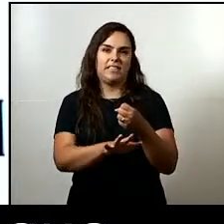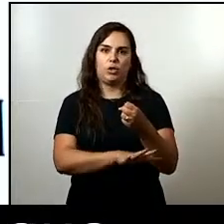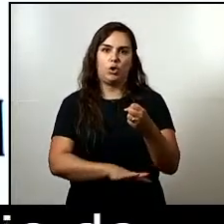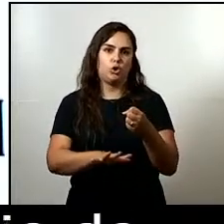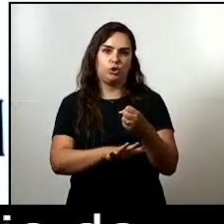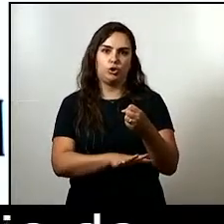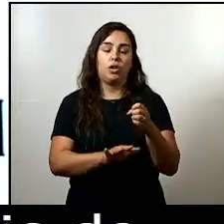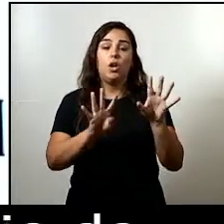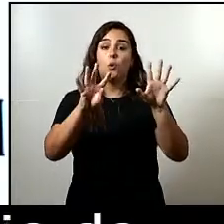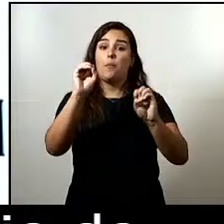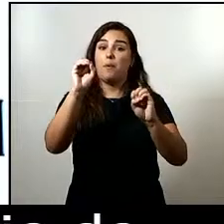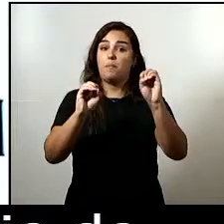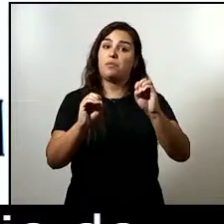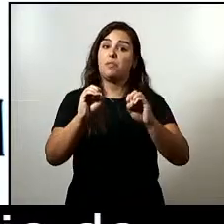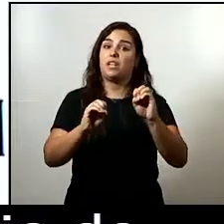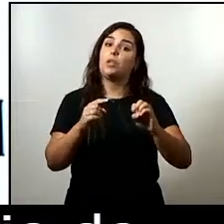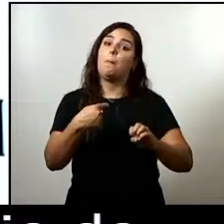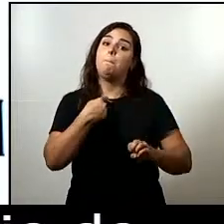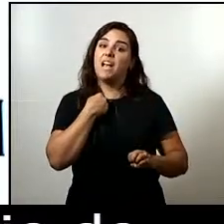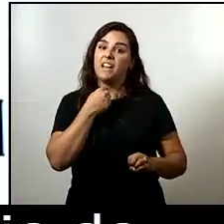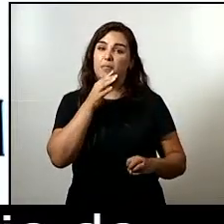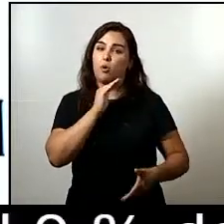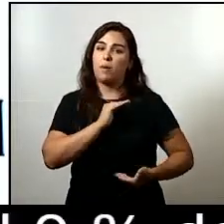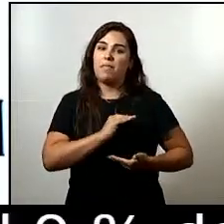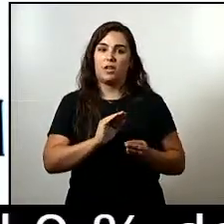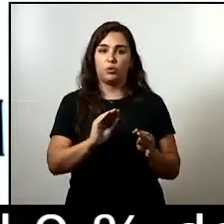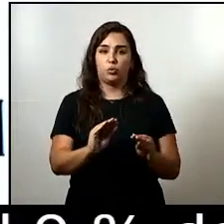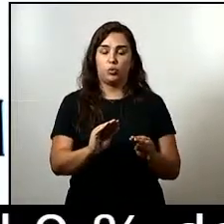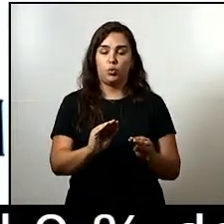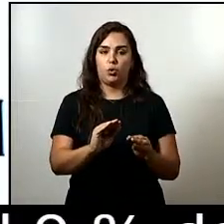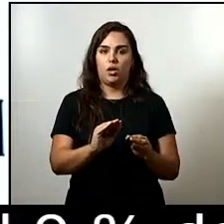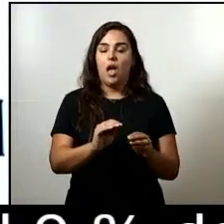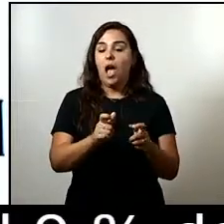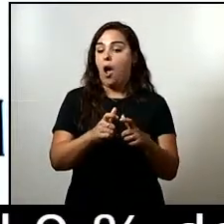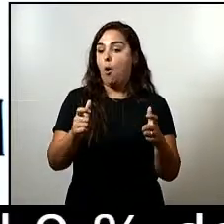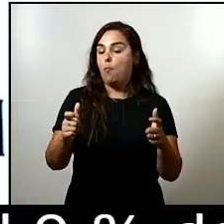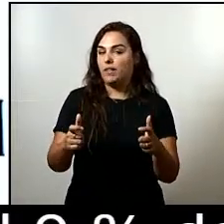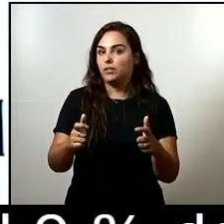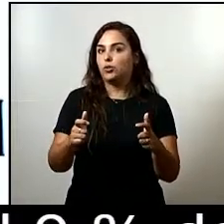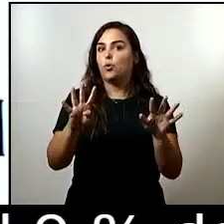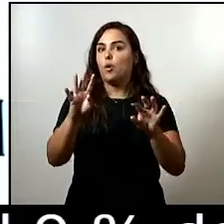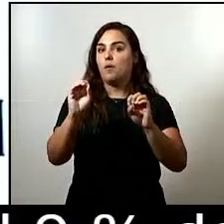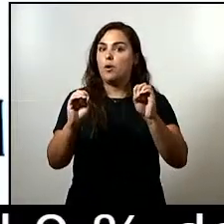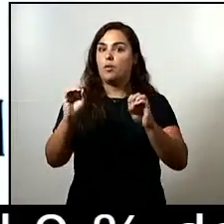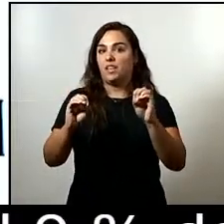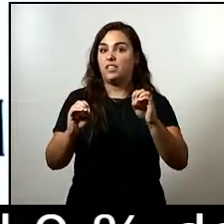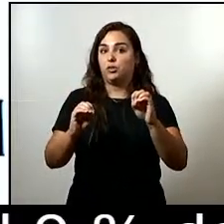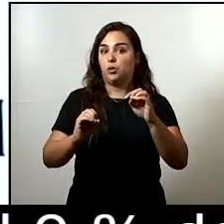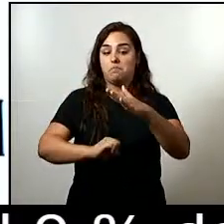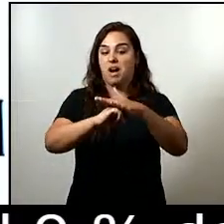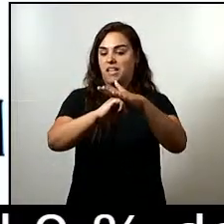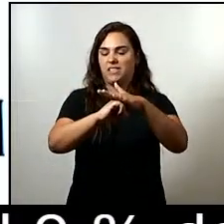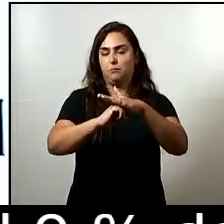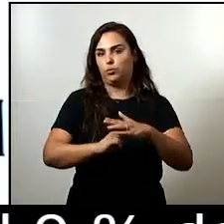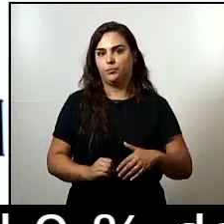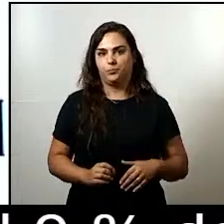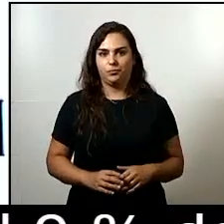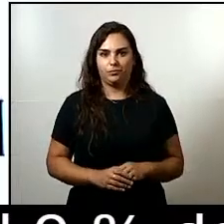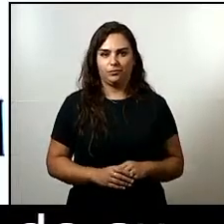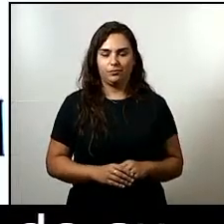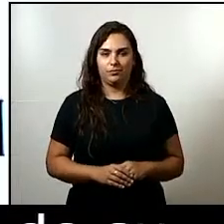del 9% de su capacidad y no un aumento también superior al 9% de su rentabilidad.